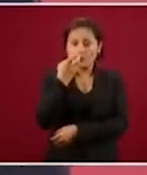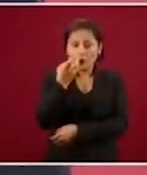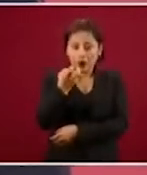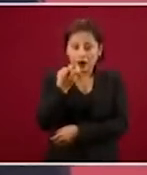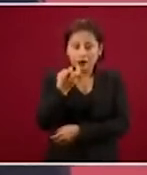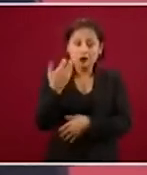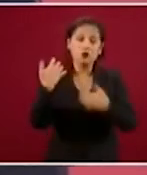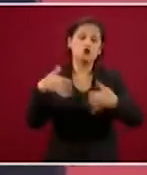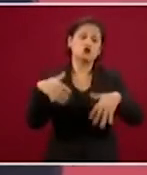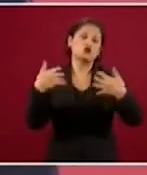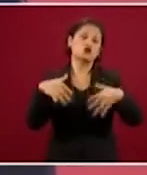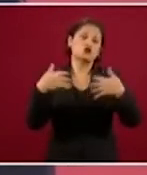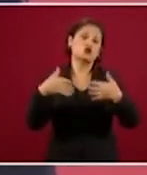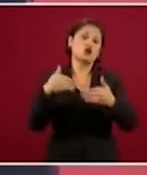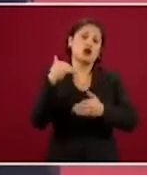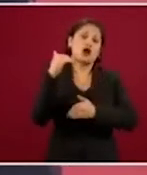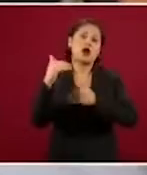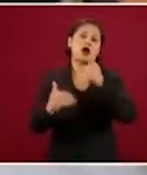Y esto se puede lograr